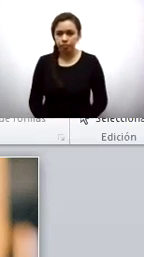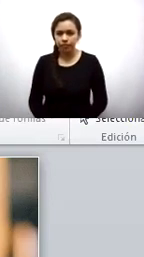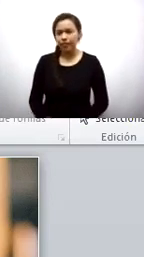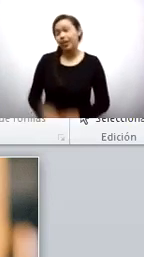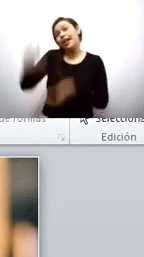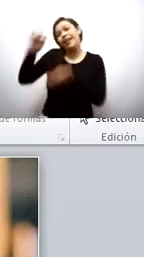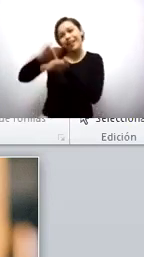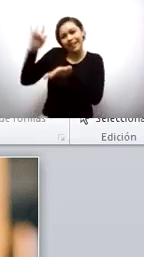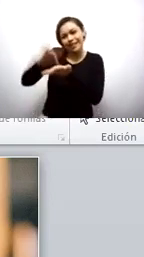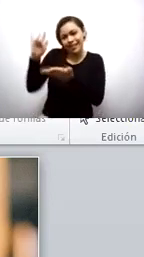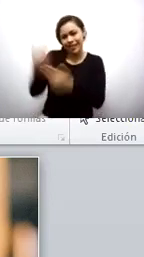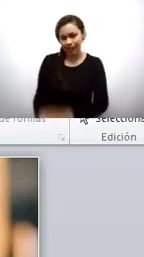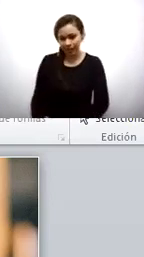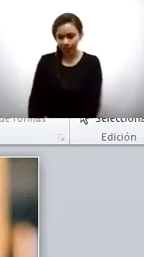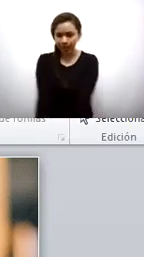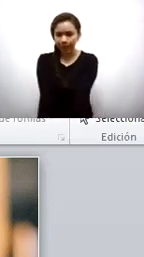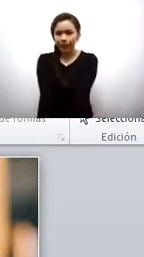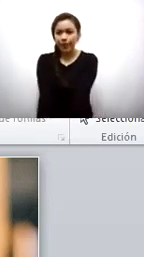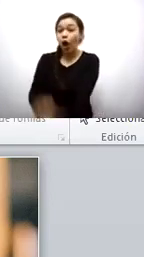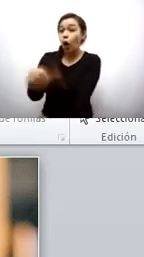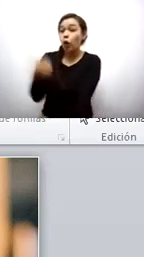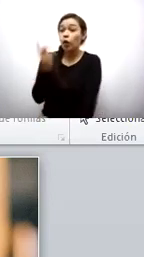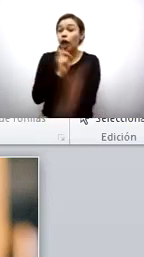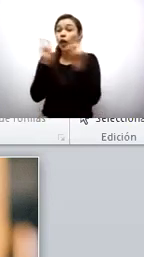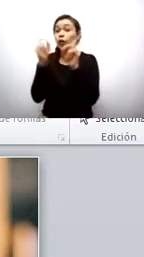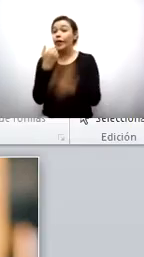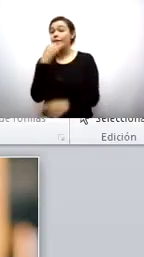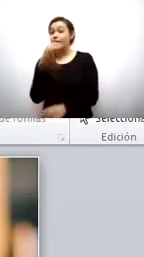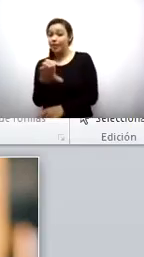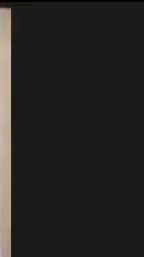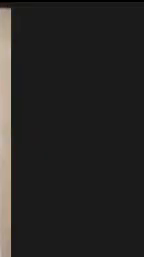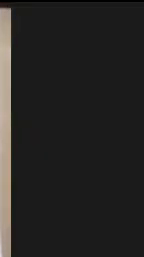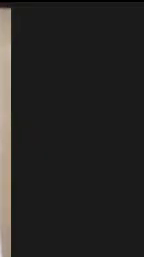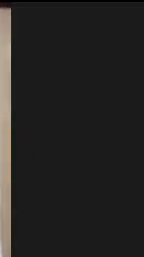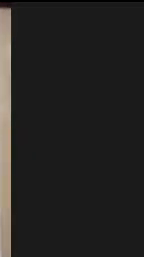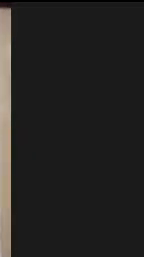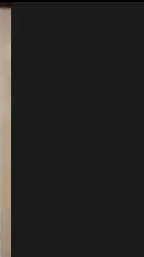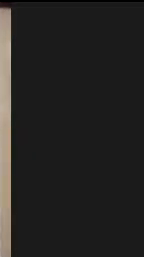Gracias. ¿Alguna otra duda o comentario?